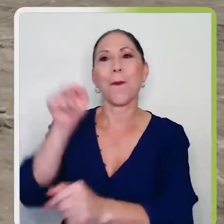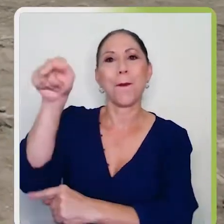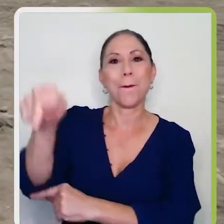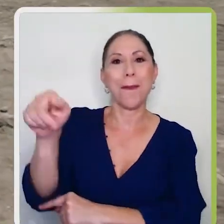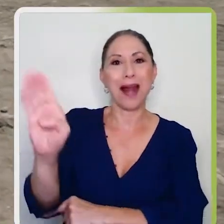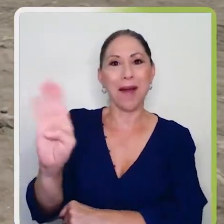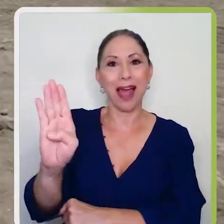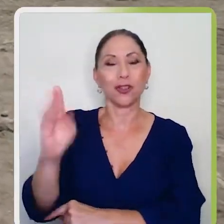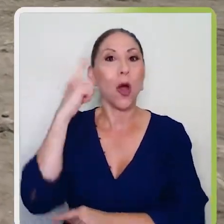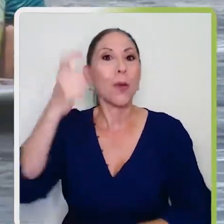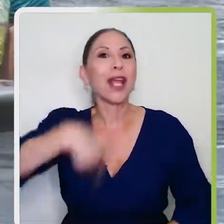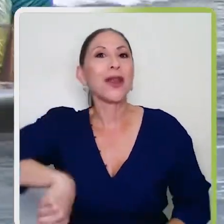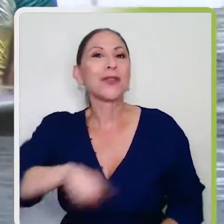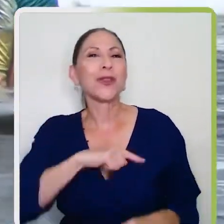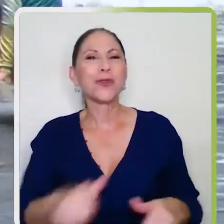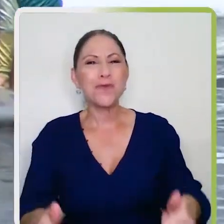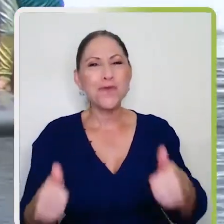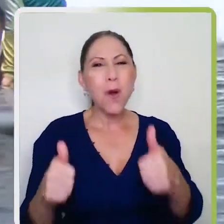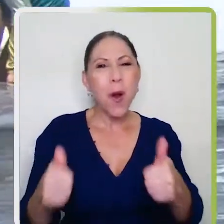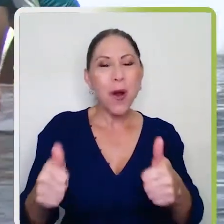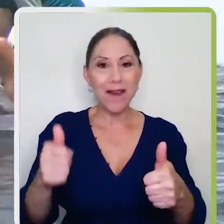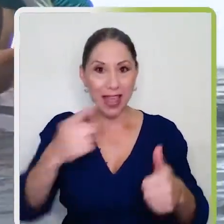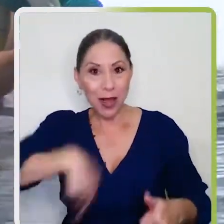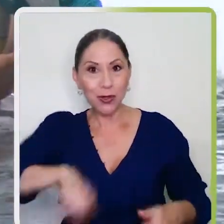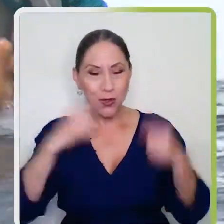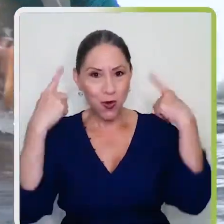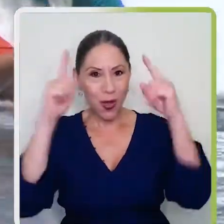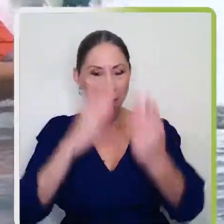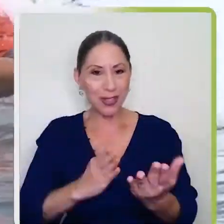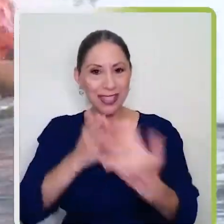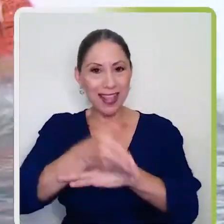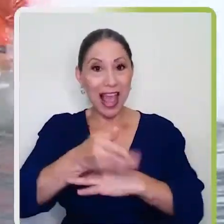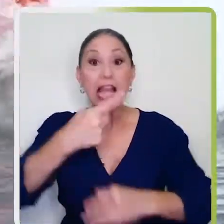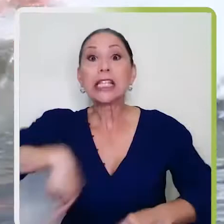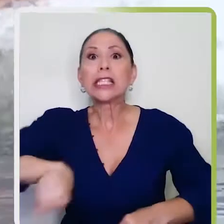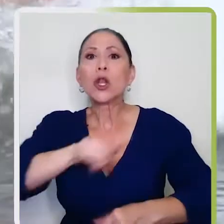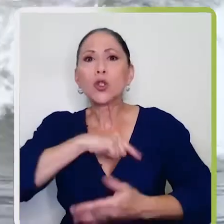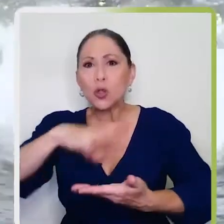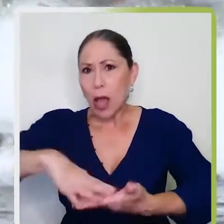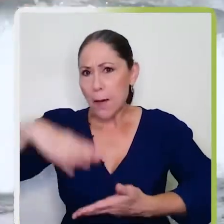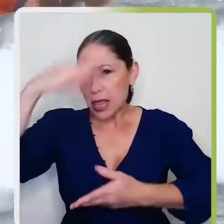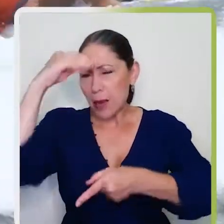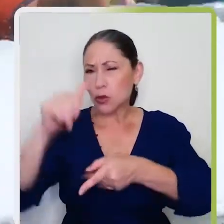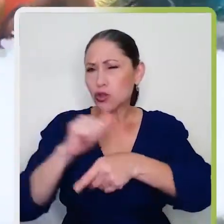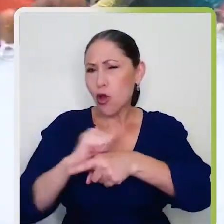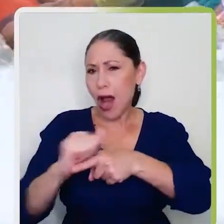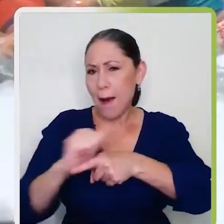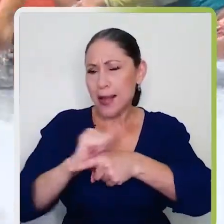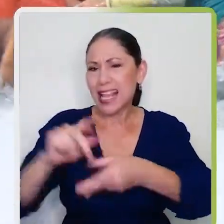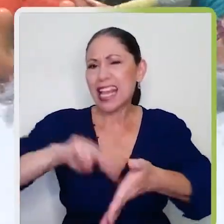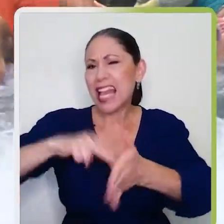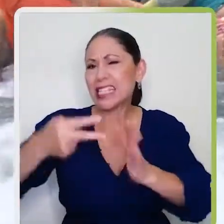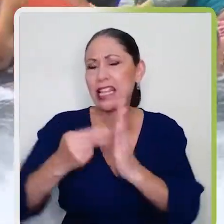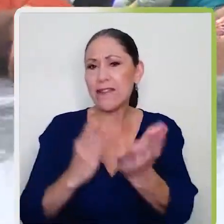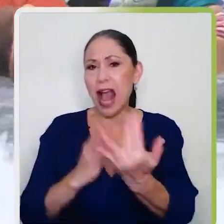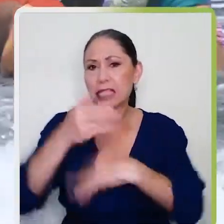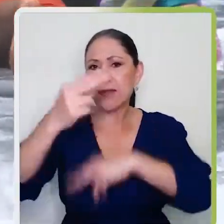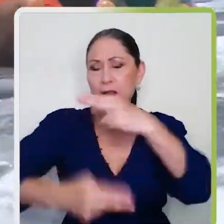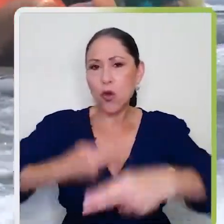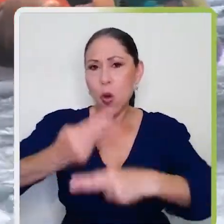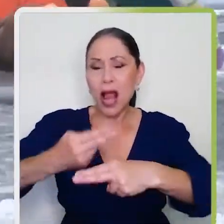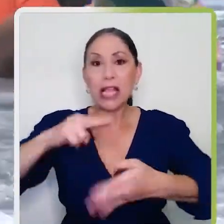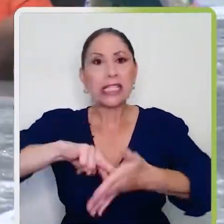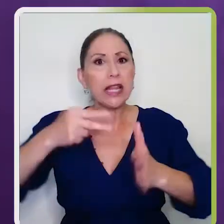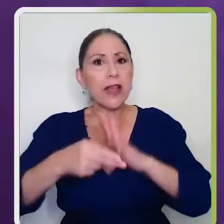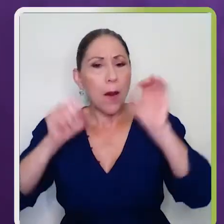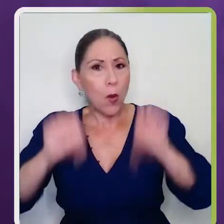accesibilidad, porque si nos entrenamos y aprendemos qué es accesibilidad universal, podemos hacer maravillas y podemos lograr que todas